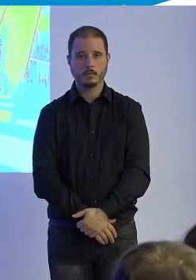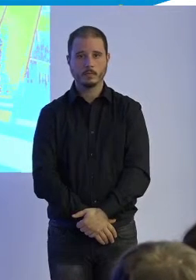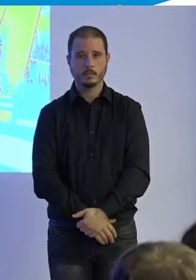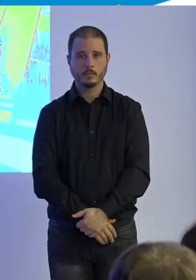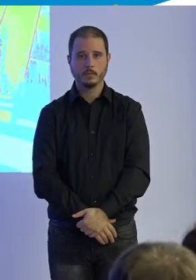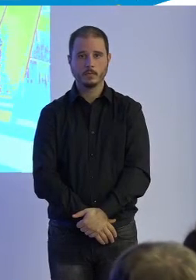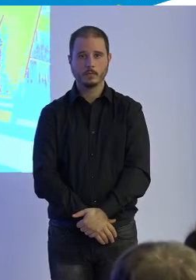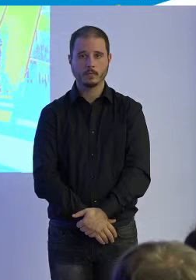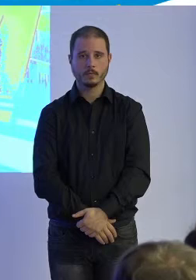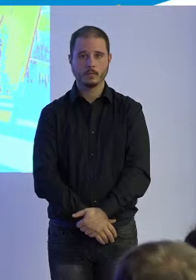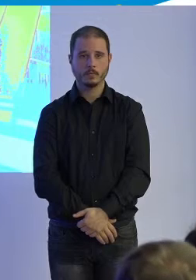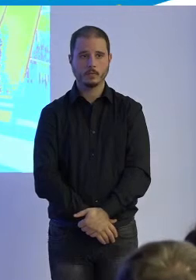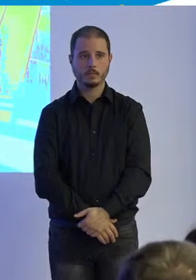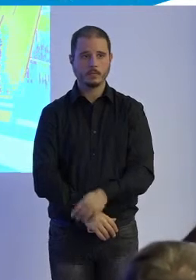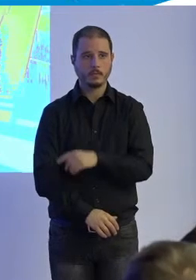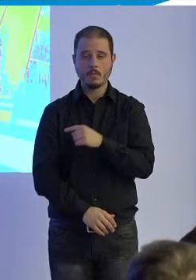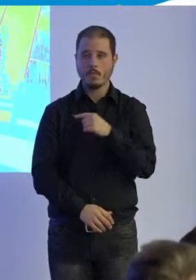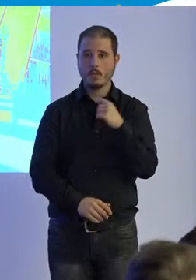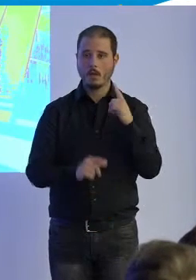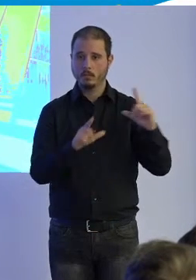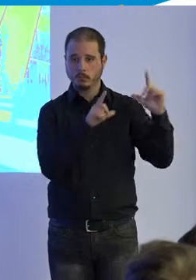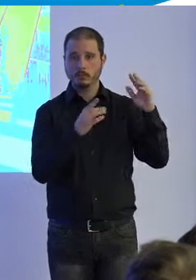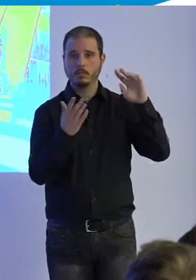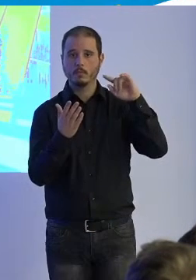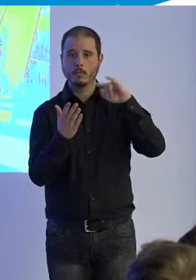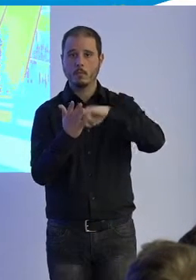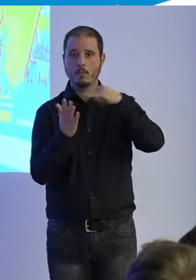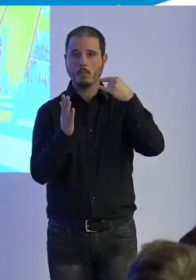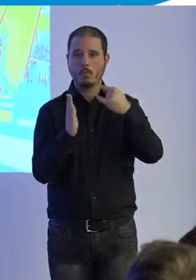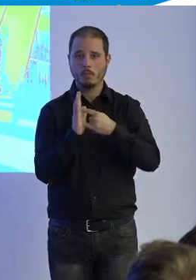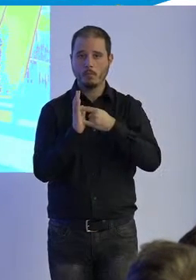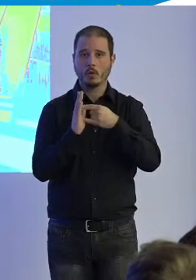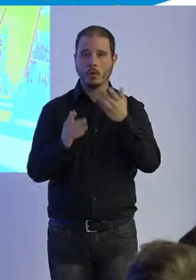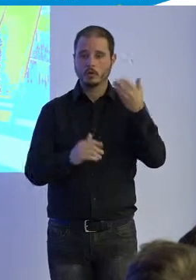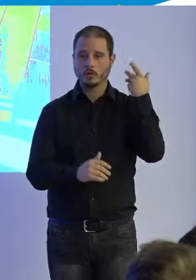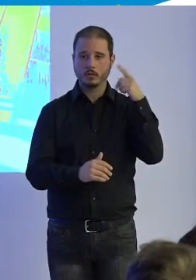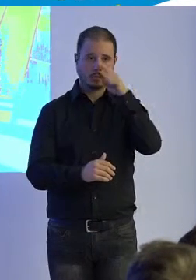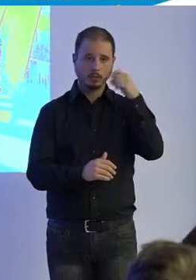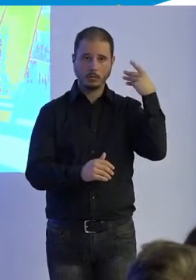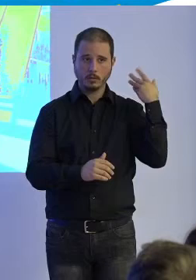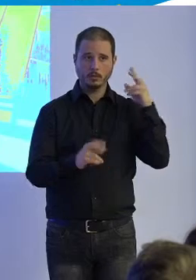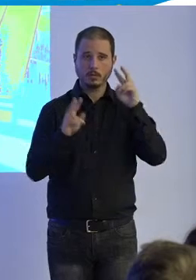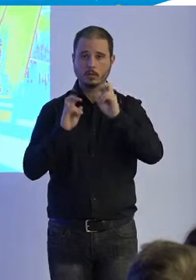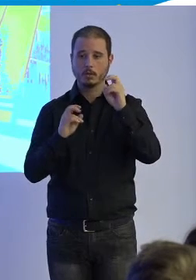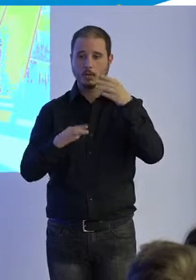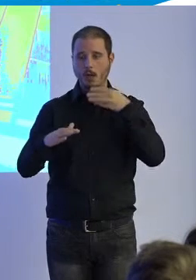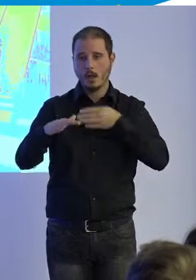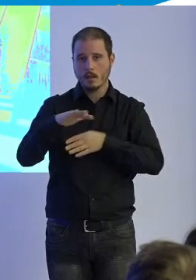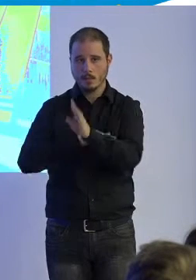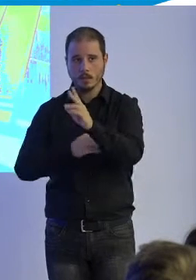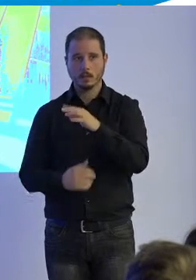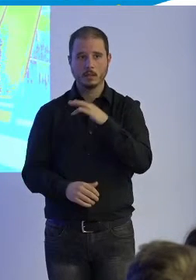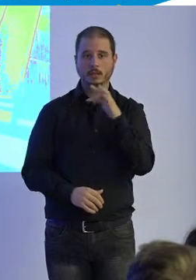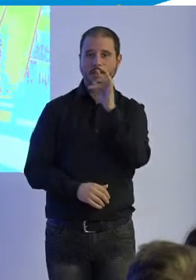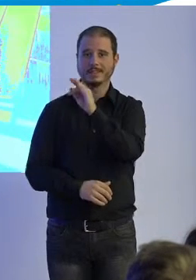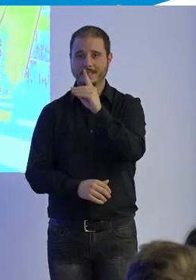Estos son proyectos en donde estábamos trabajando hace unos años, sobre todo los que tienen que ver más con accesibilidad, temas de televisión digital terrestre,